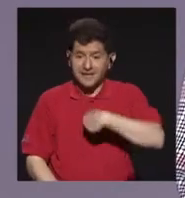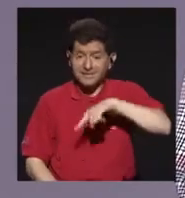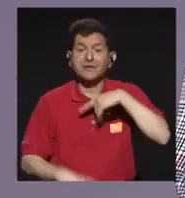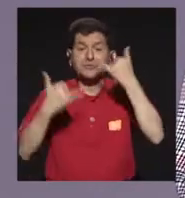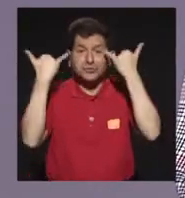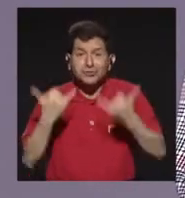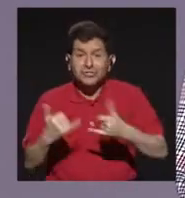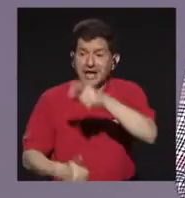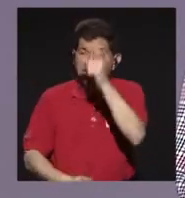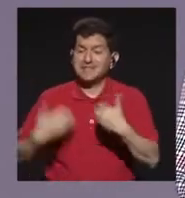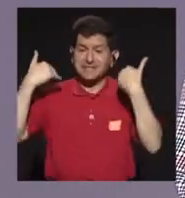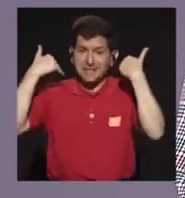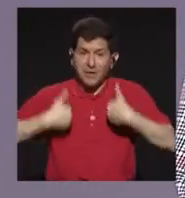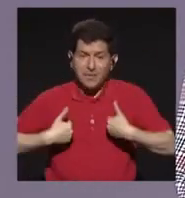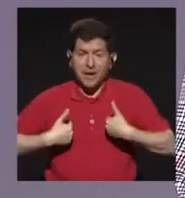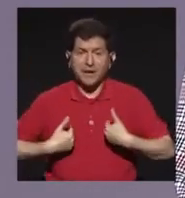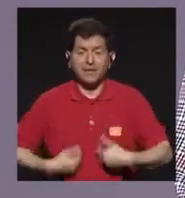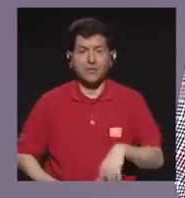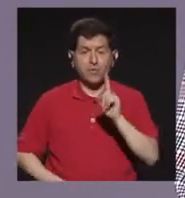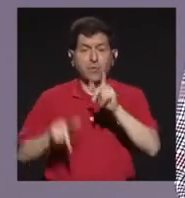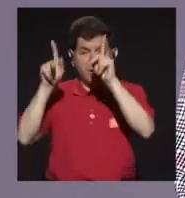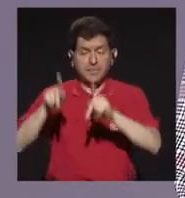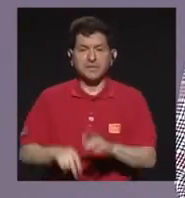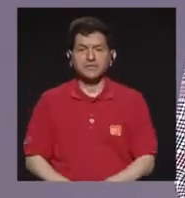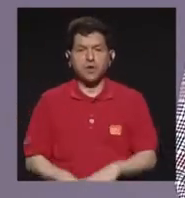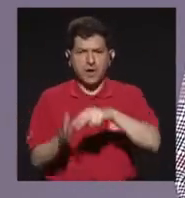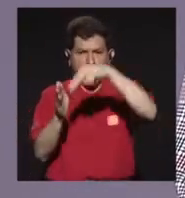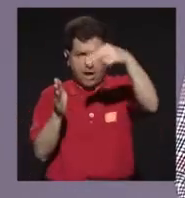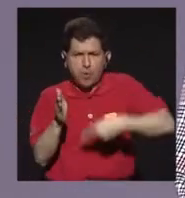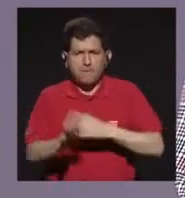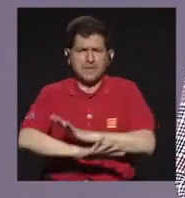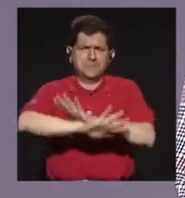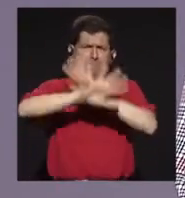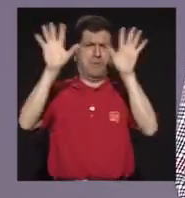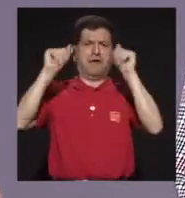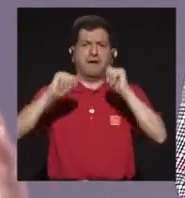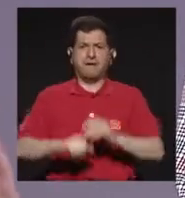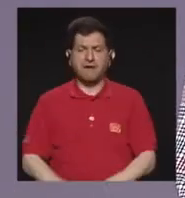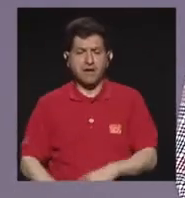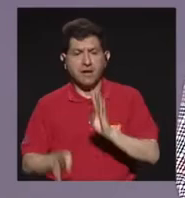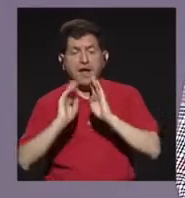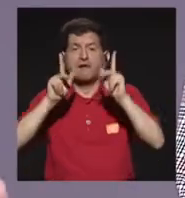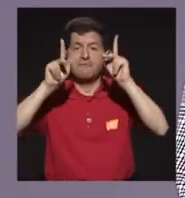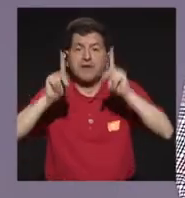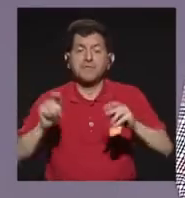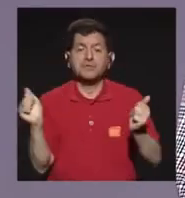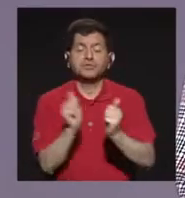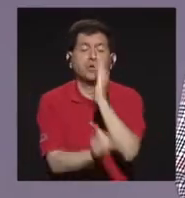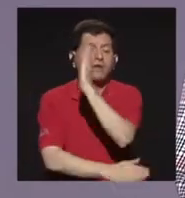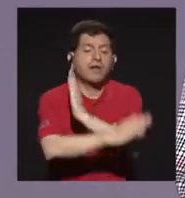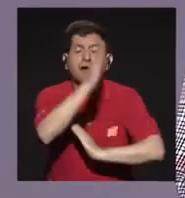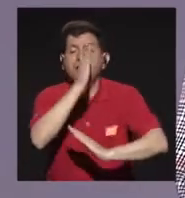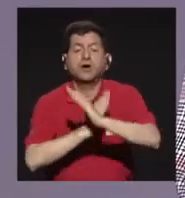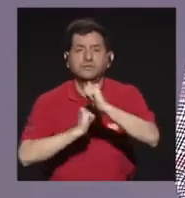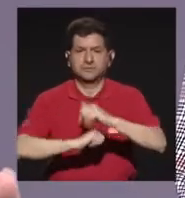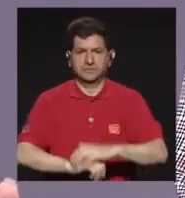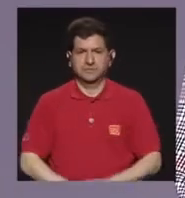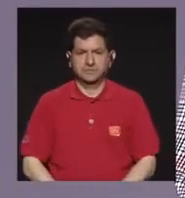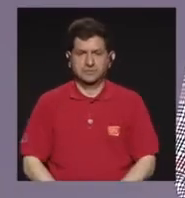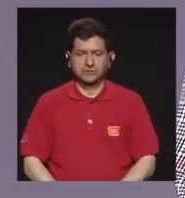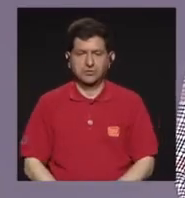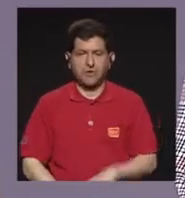humanos, somos personas. La convención lo deja clarísimo, o sea, habla de persona con discapacidad y